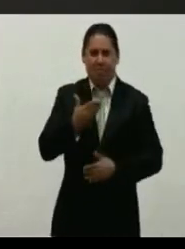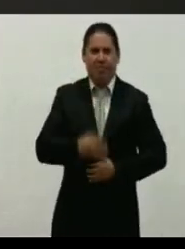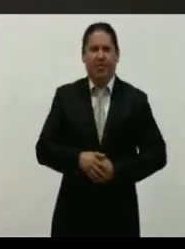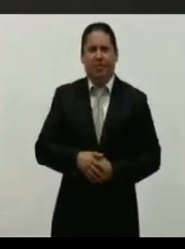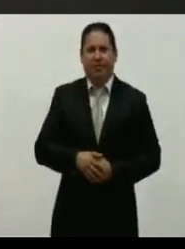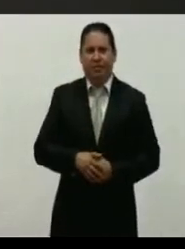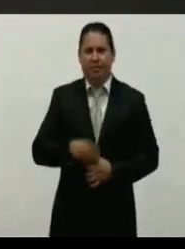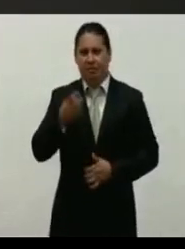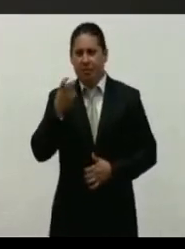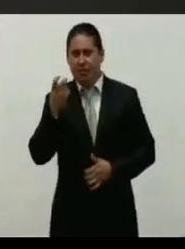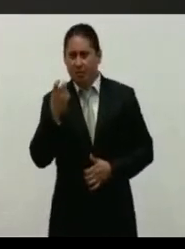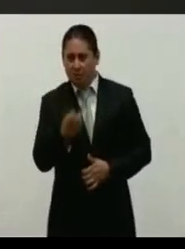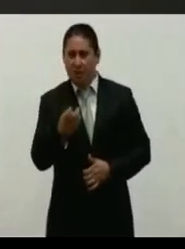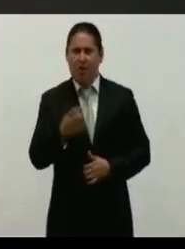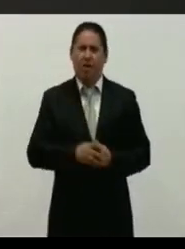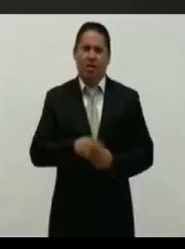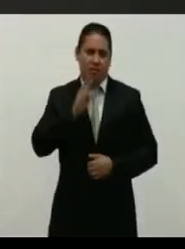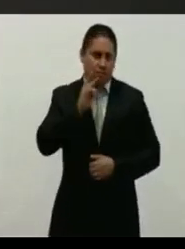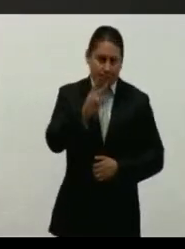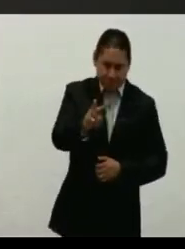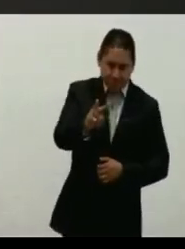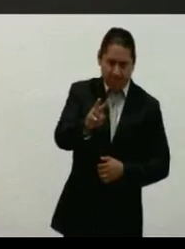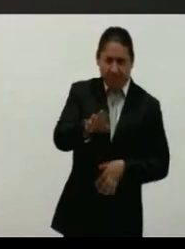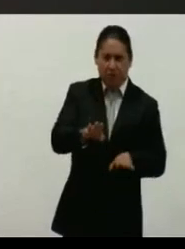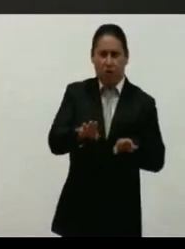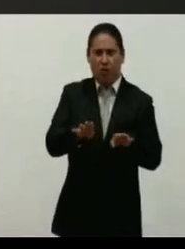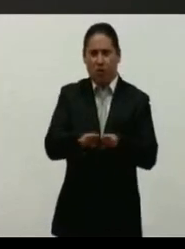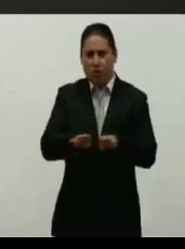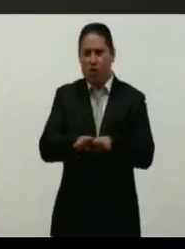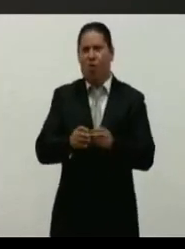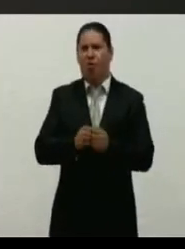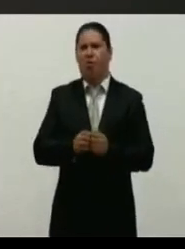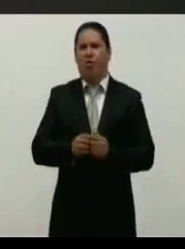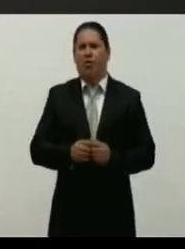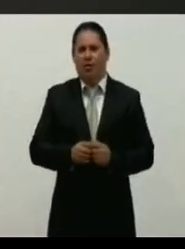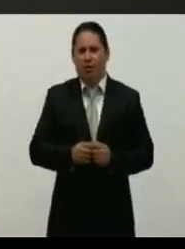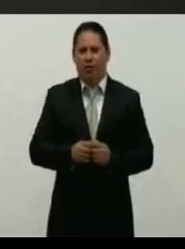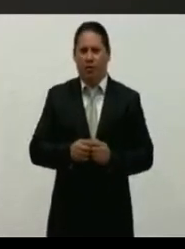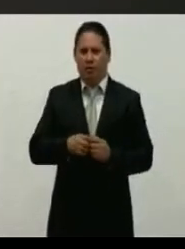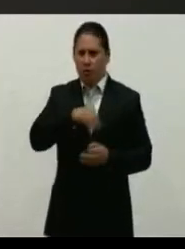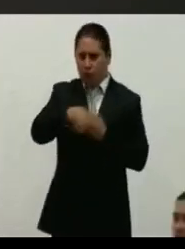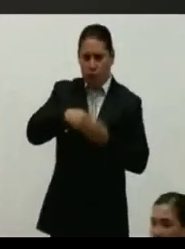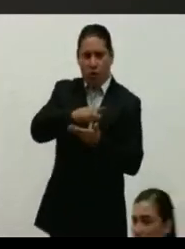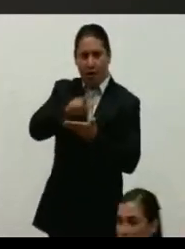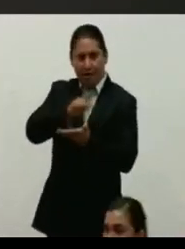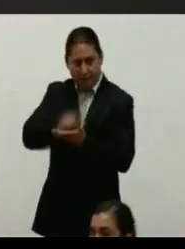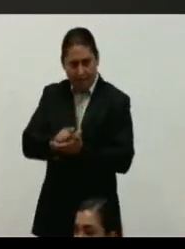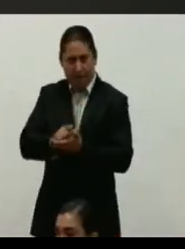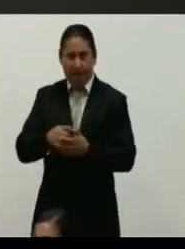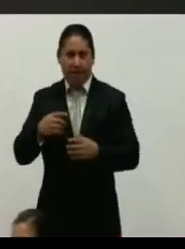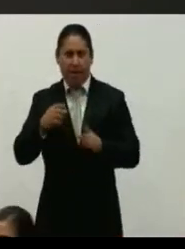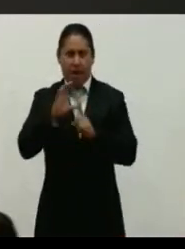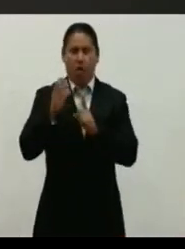Es por ello y que en observancia de la legislación en la materia, la Comisión de Hacienda, al